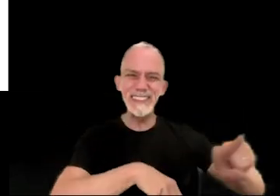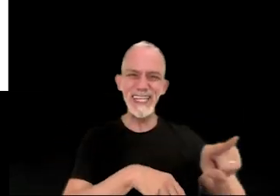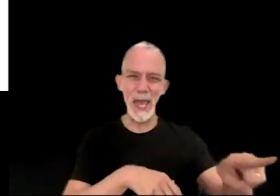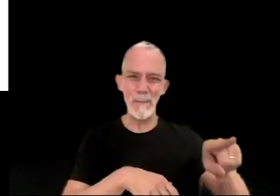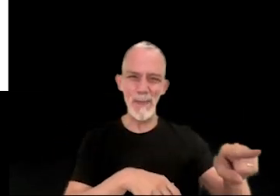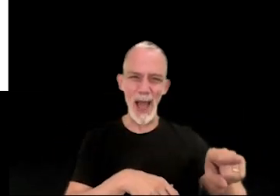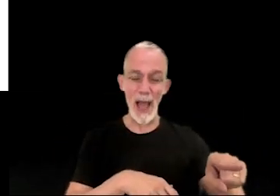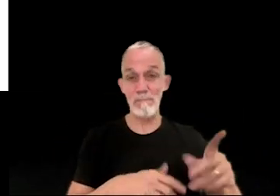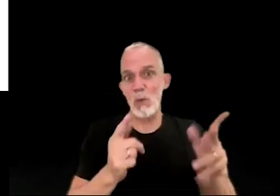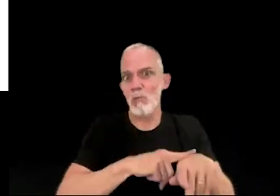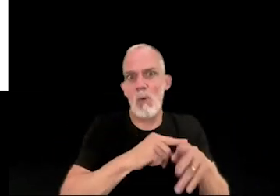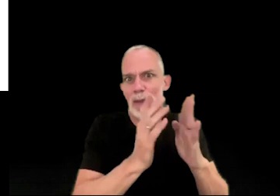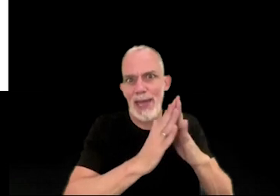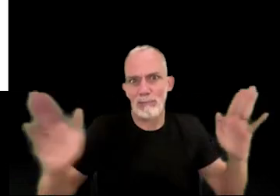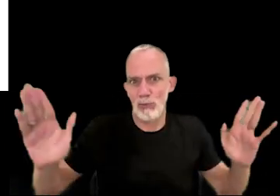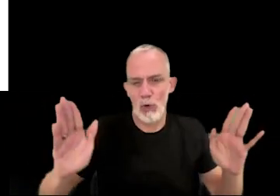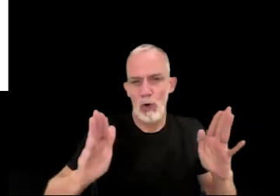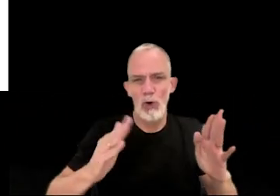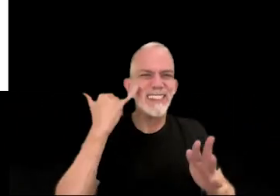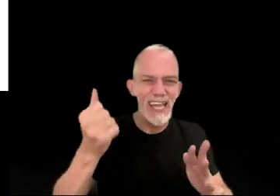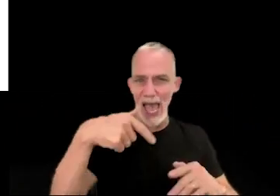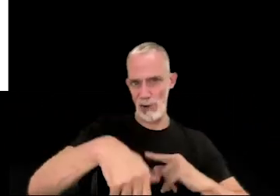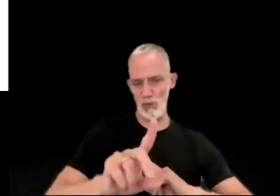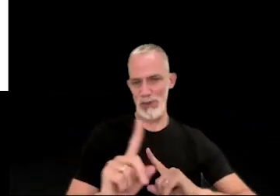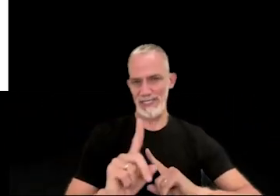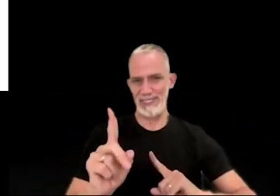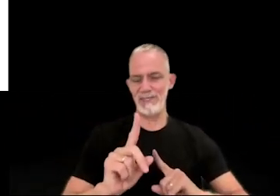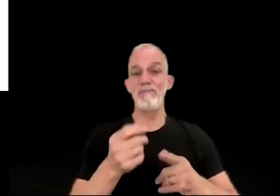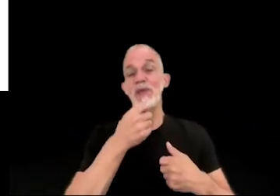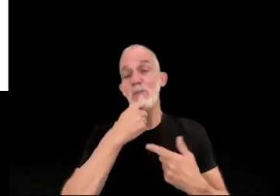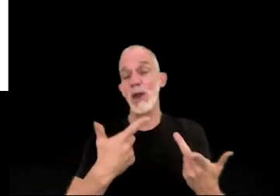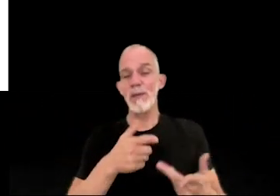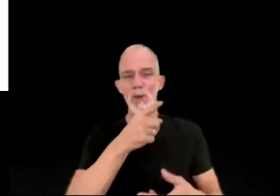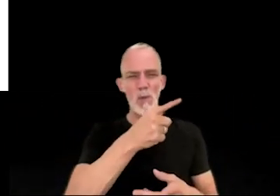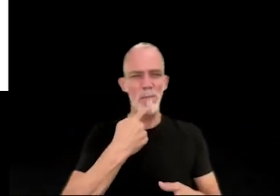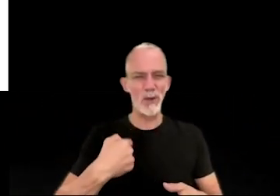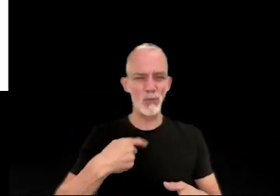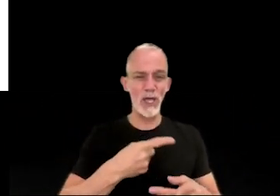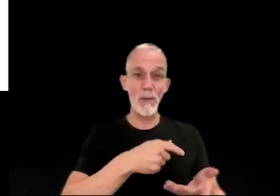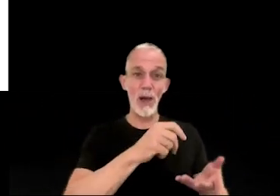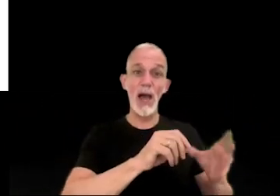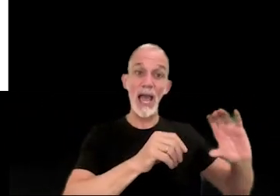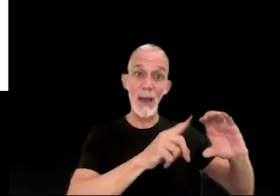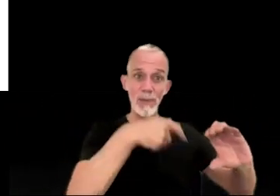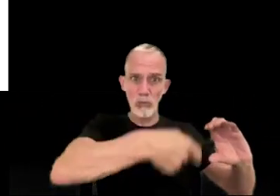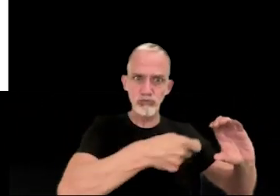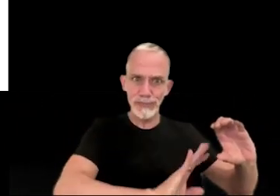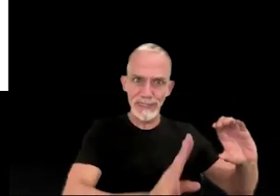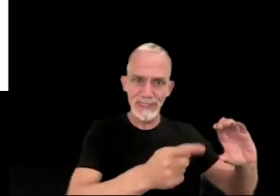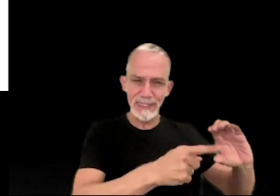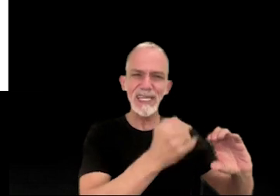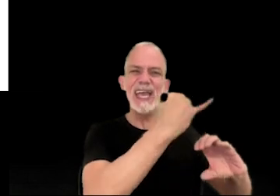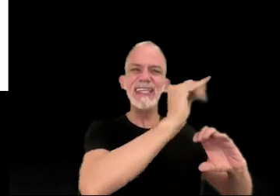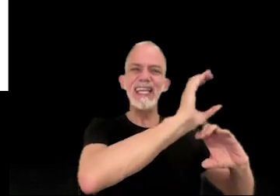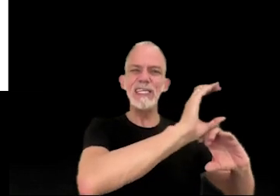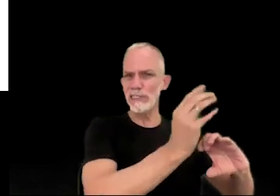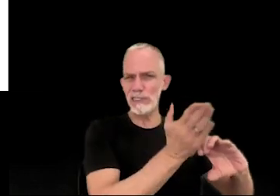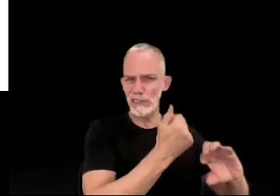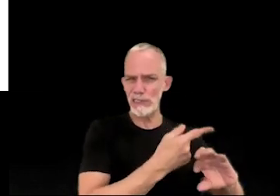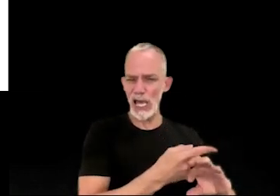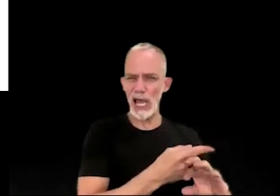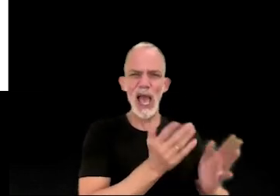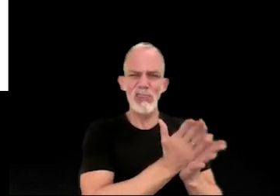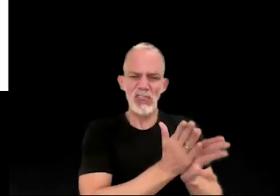algún momento, ¿sí? En ese caso puntual que me consultabas recién vos, estarían condonados de pleno derecho. Muchas